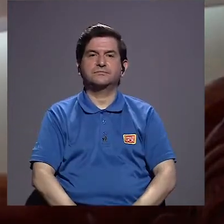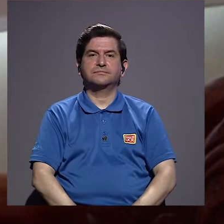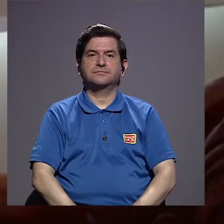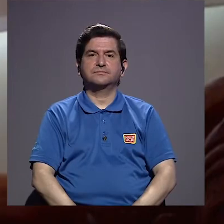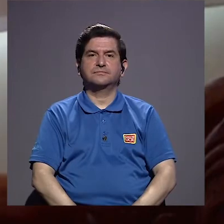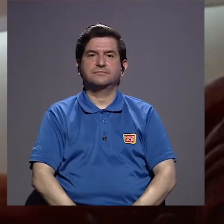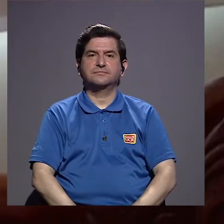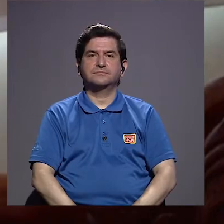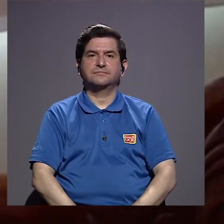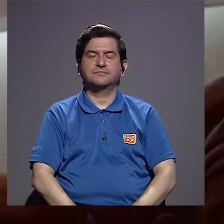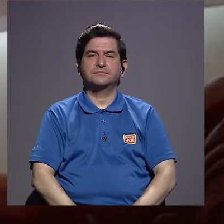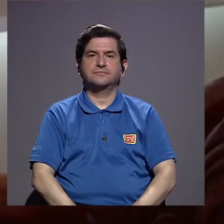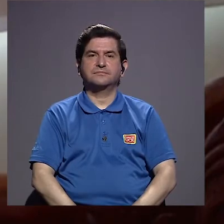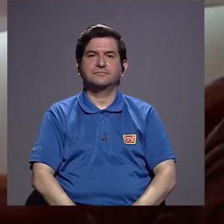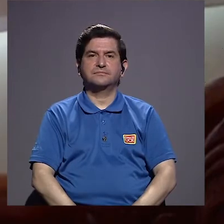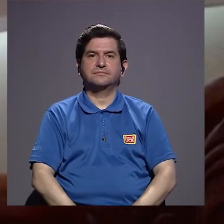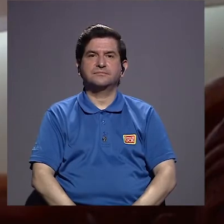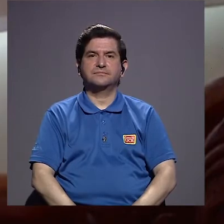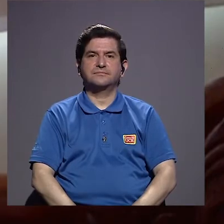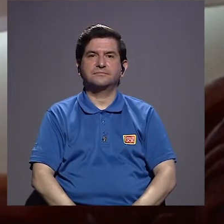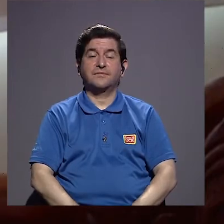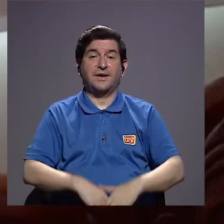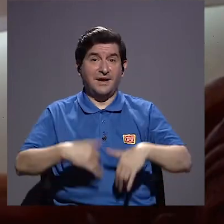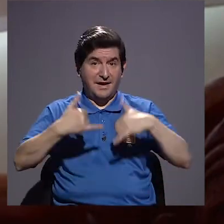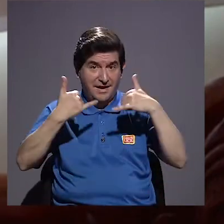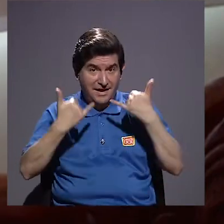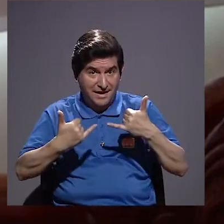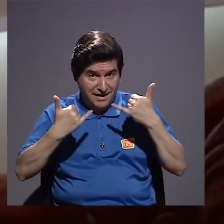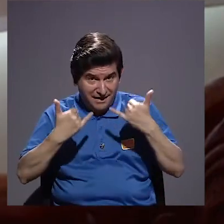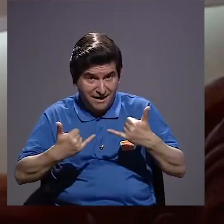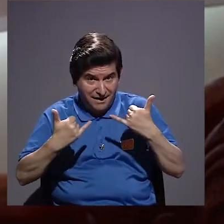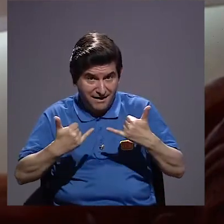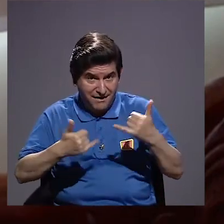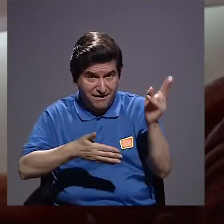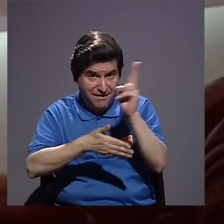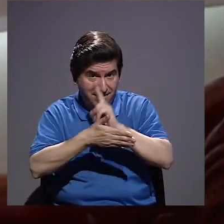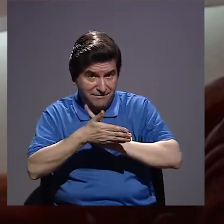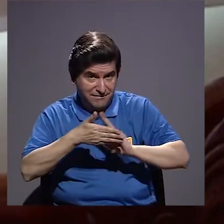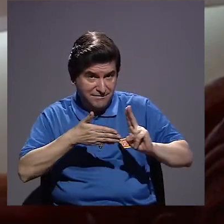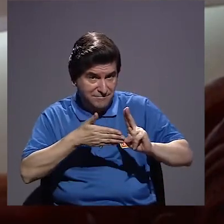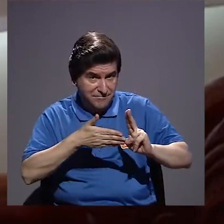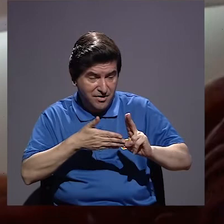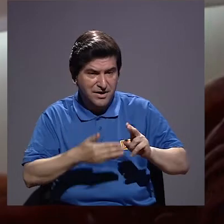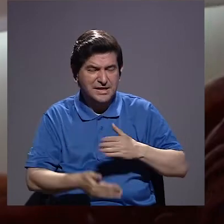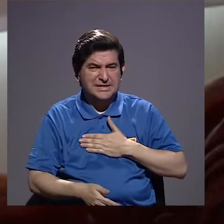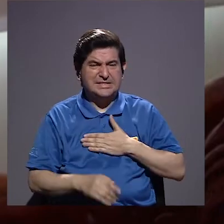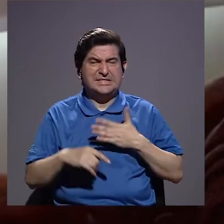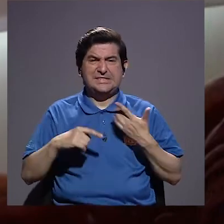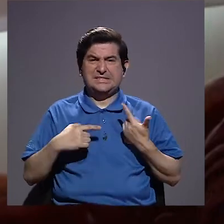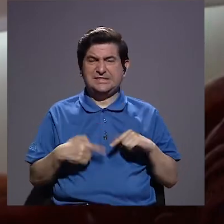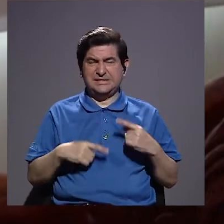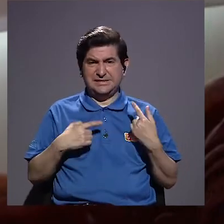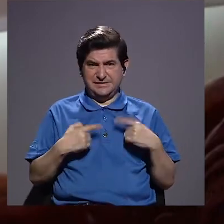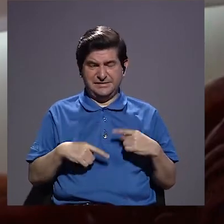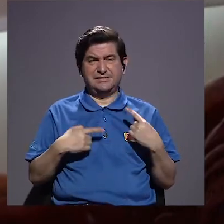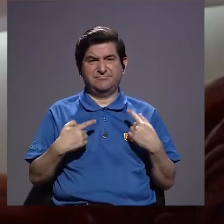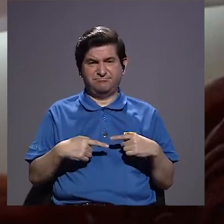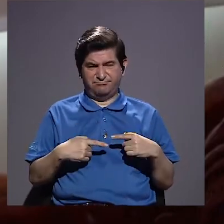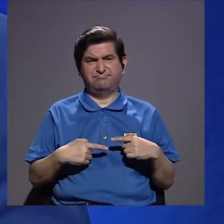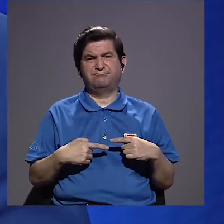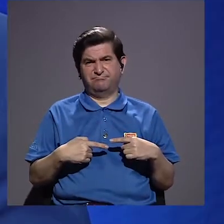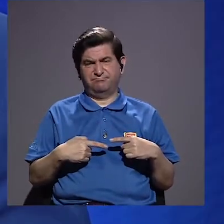en la actual academia, a mí me duele decirlo,